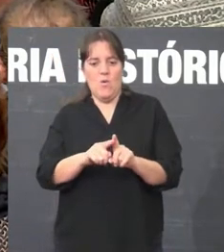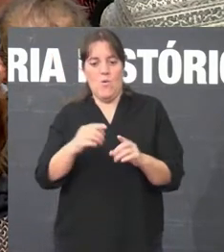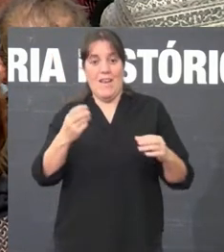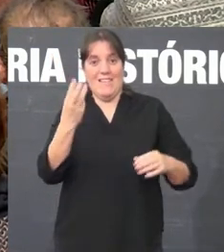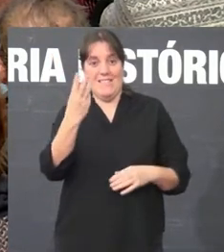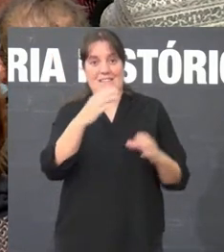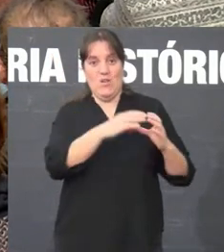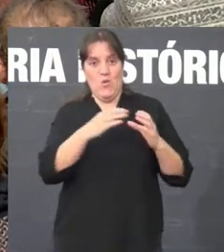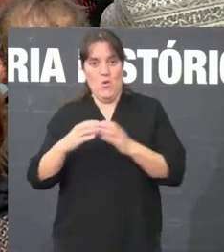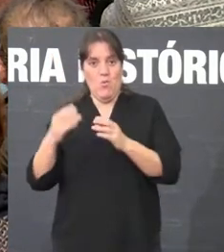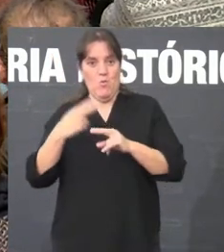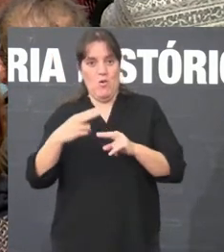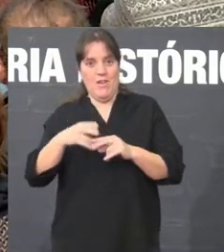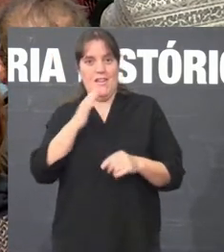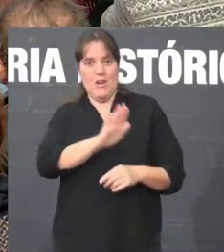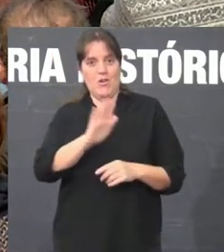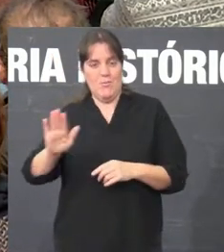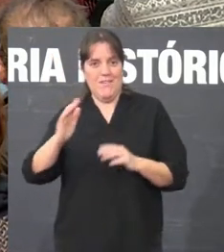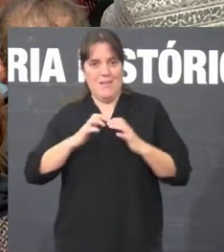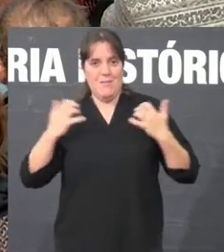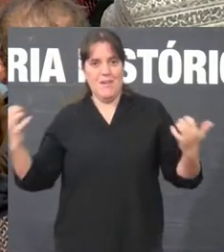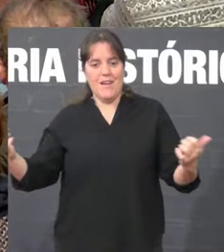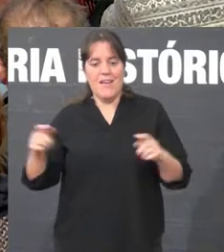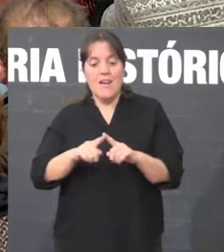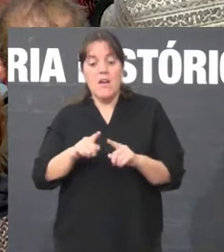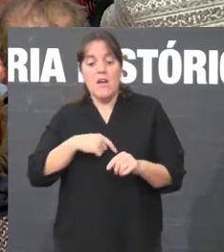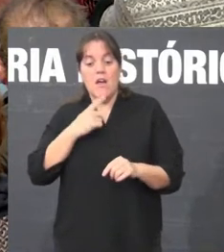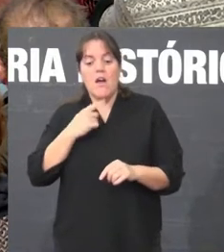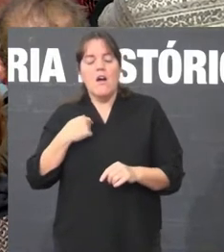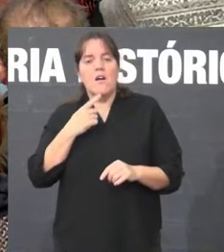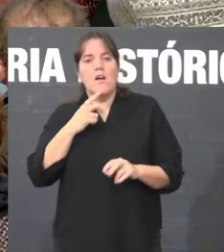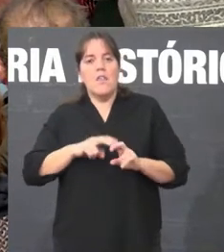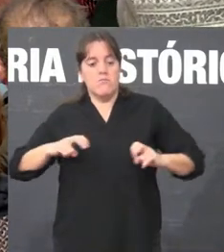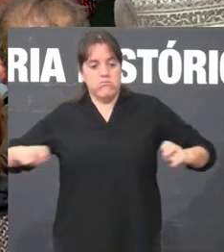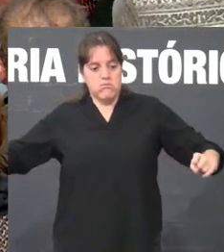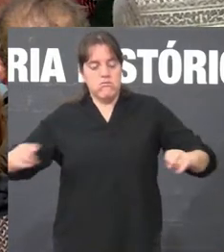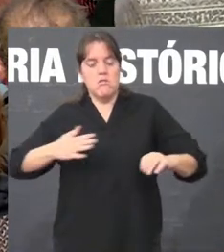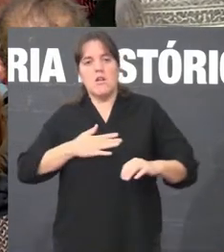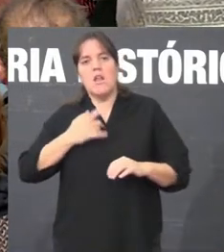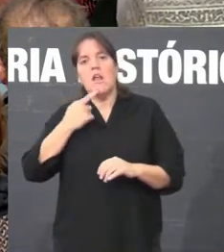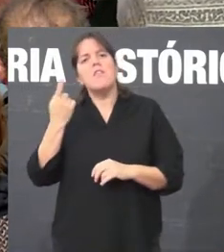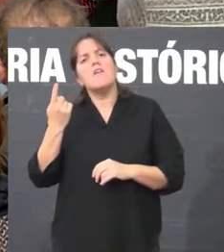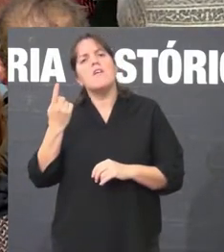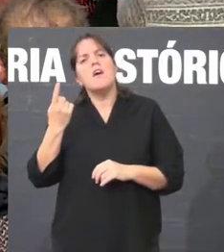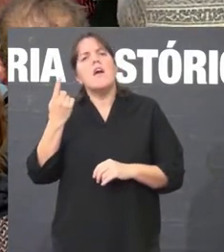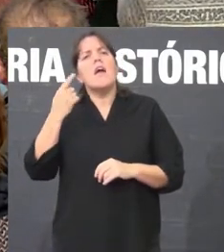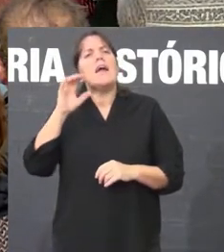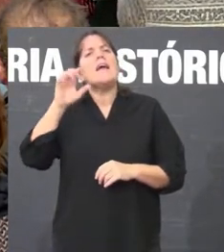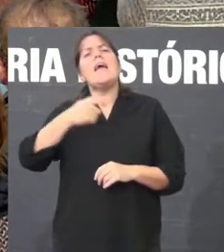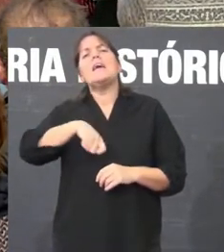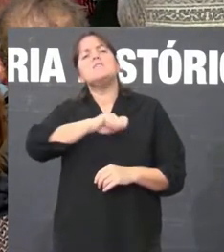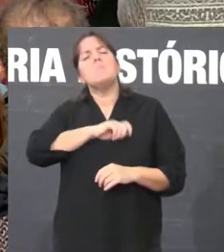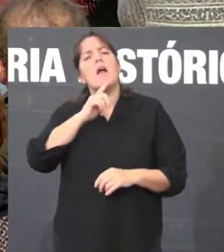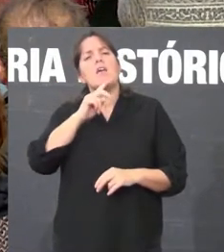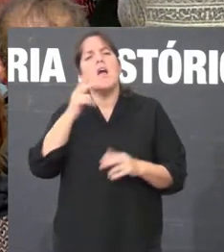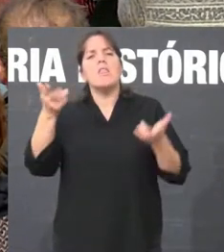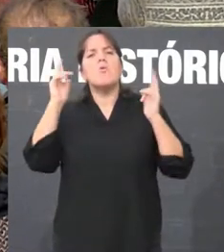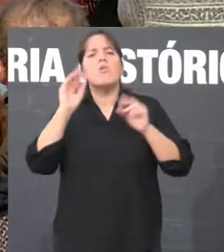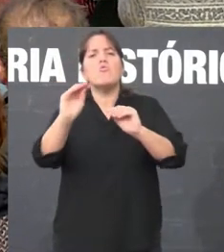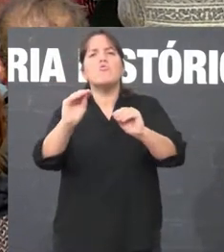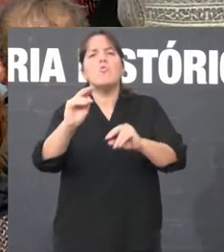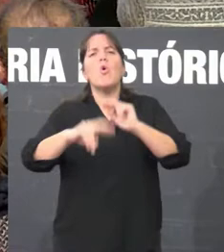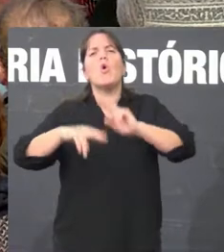eu quedábame coa frase que decía Tardá, que a democracia española se construiu con materiais de derrubo. E